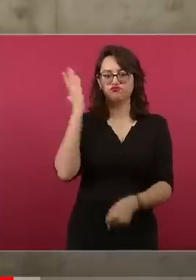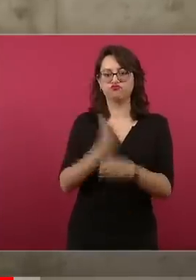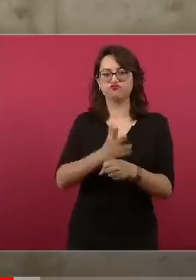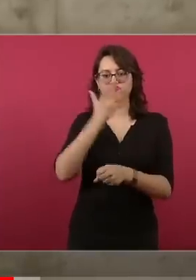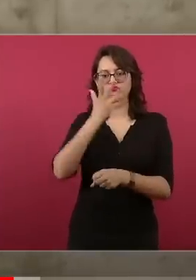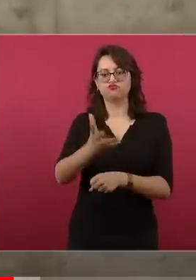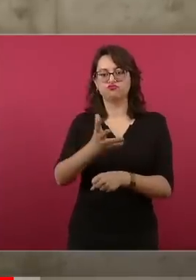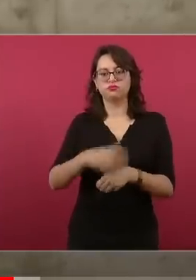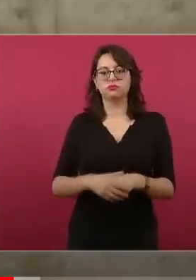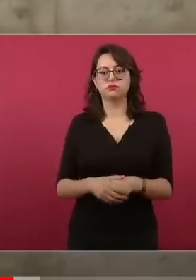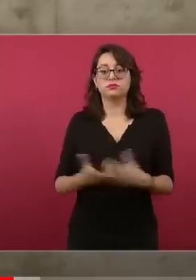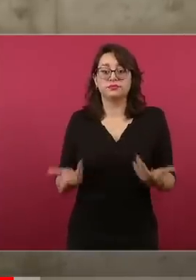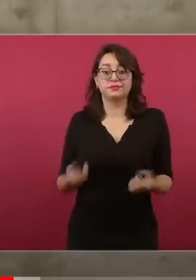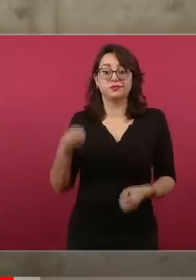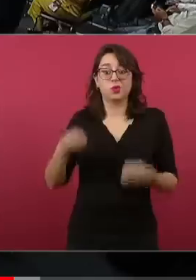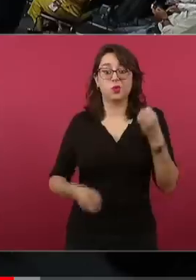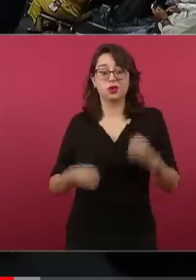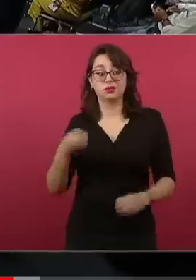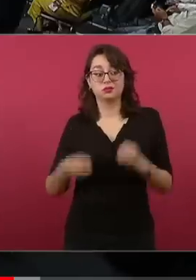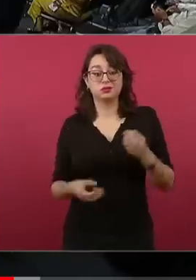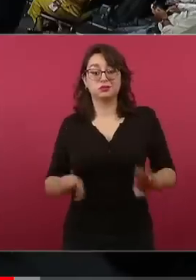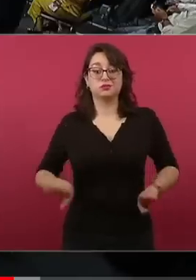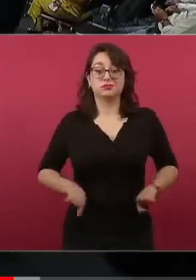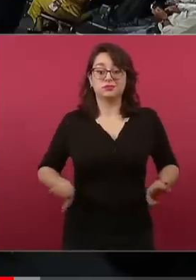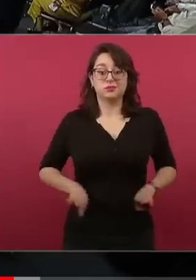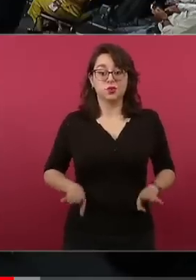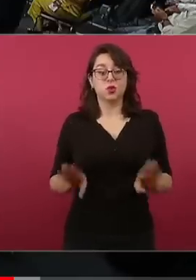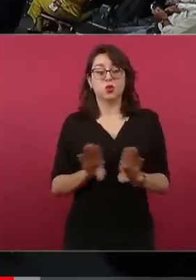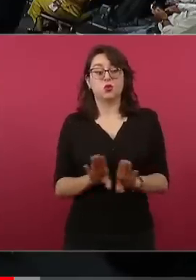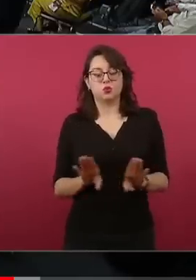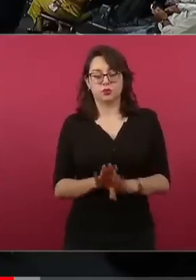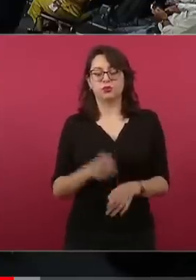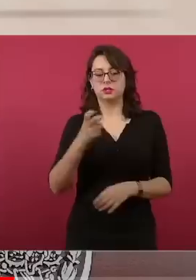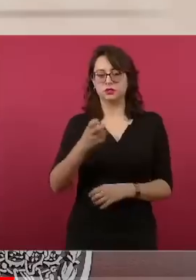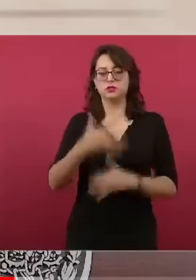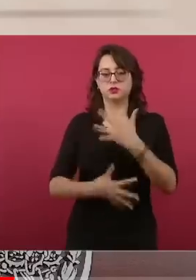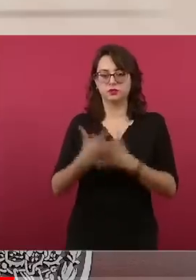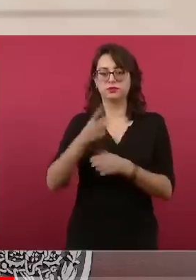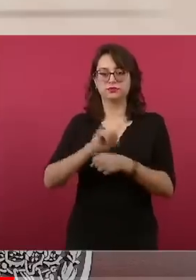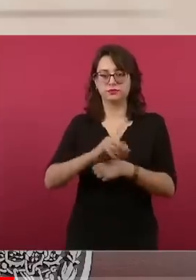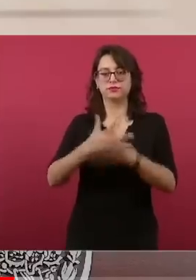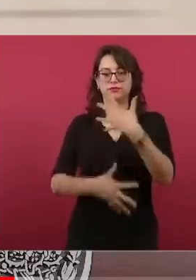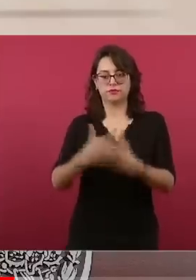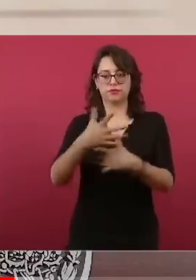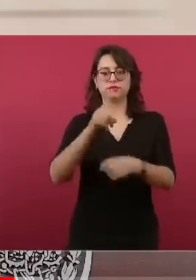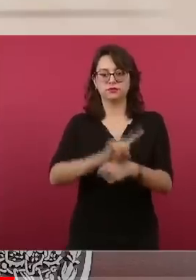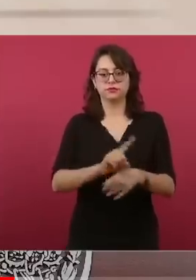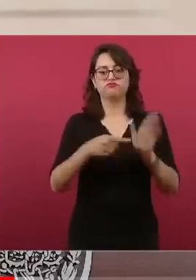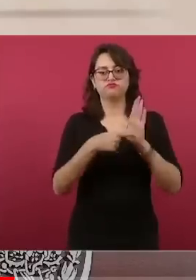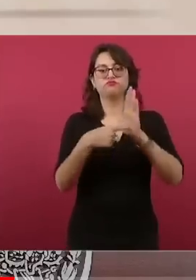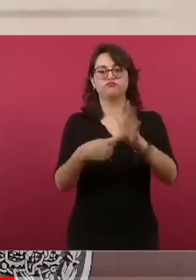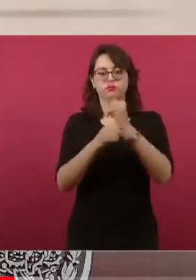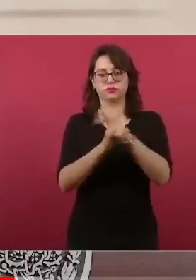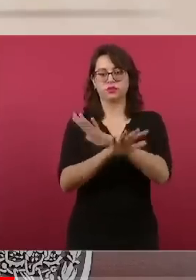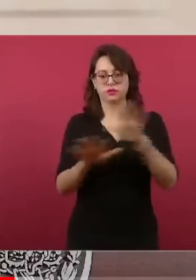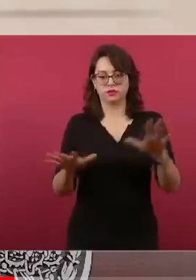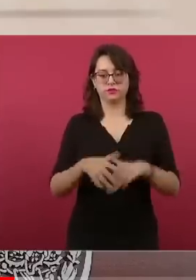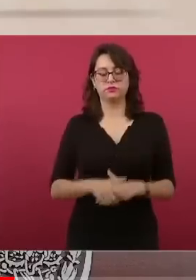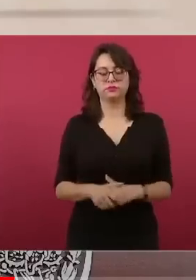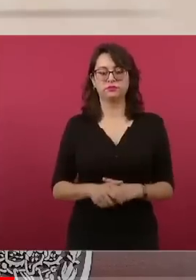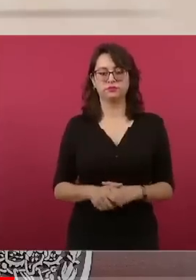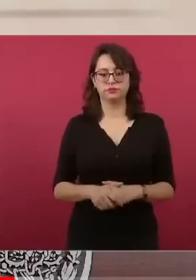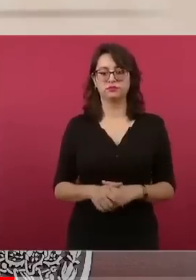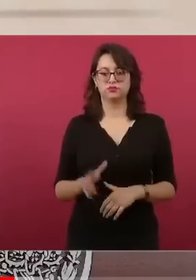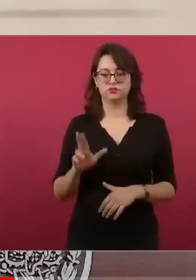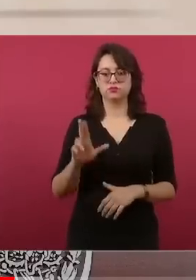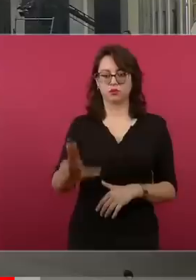sobre el comportamiento de jueces, cada 15 días, así lo hacemos. Y este caso lo vamos a tratar ahí,